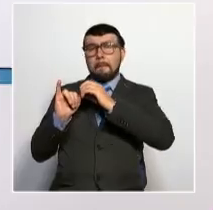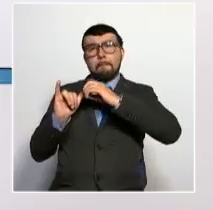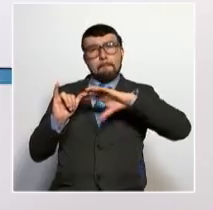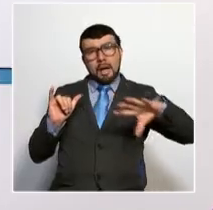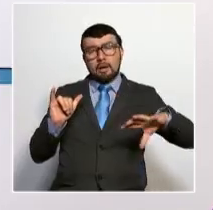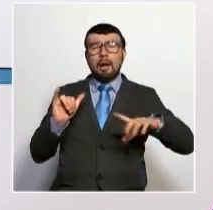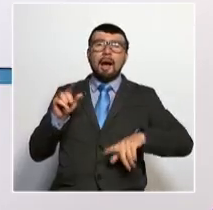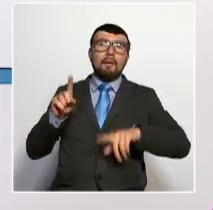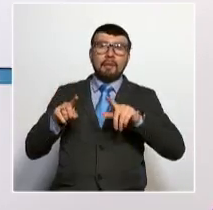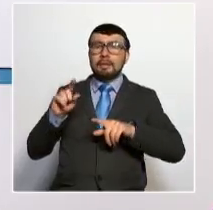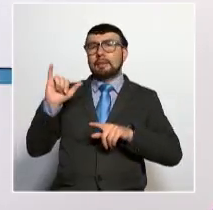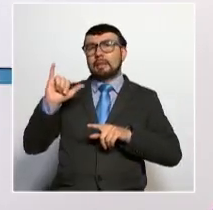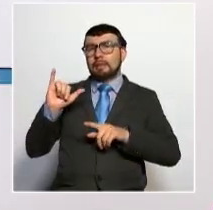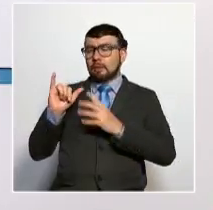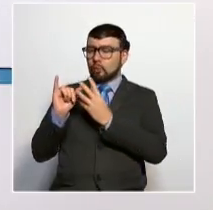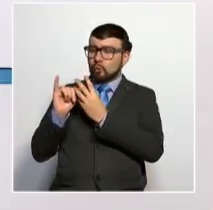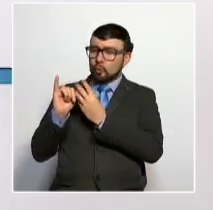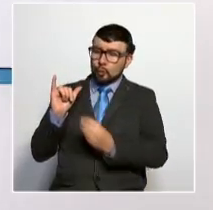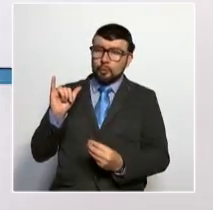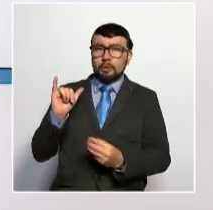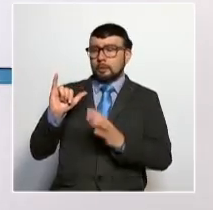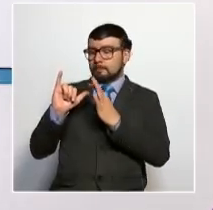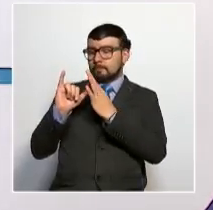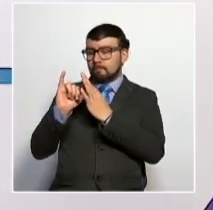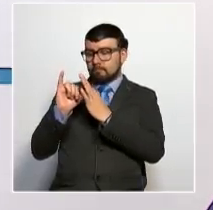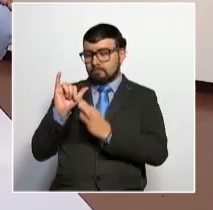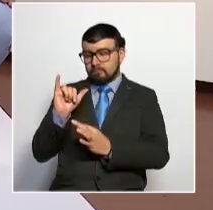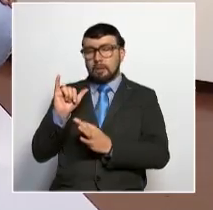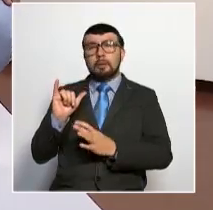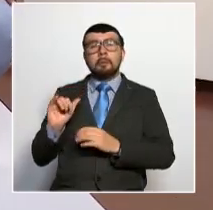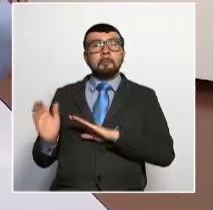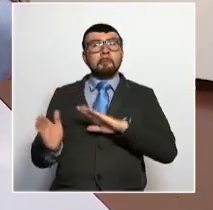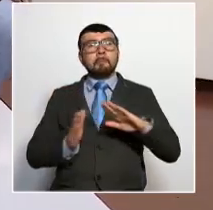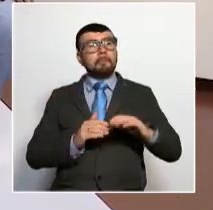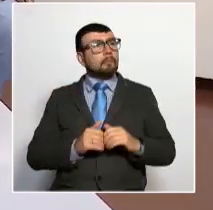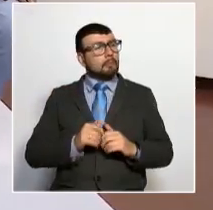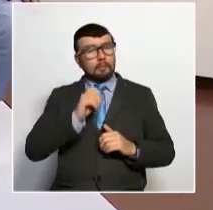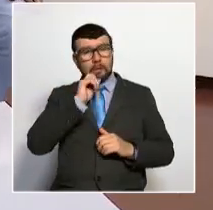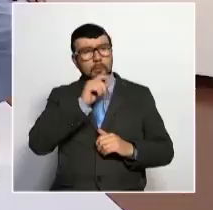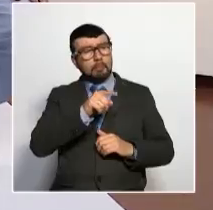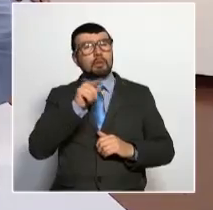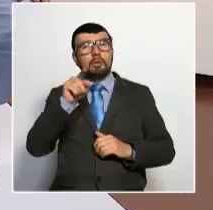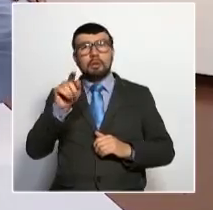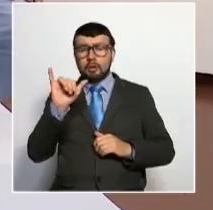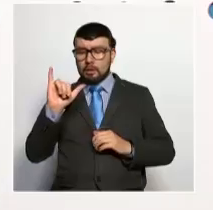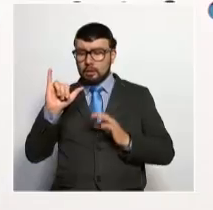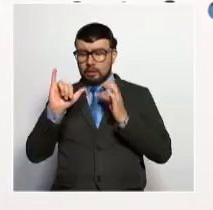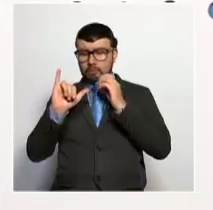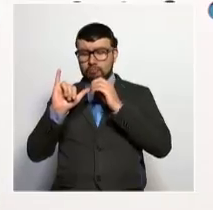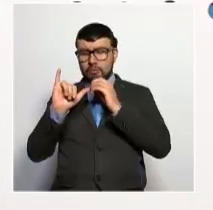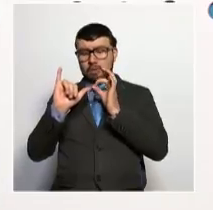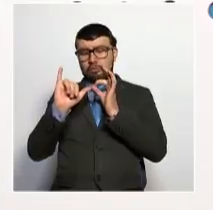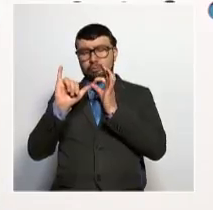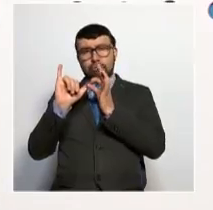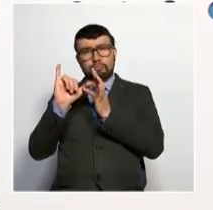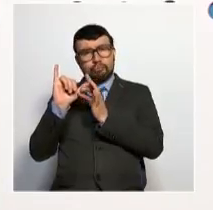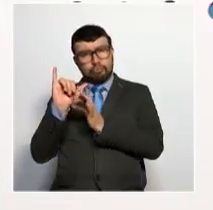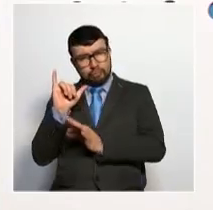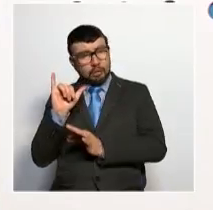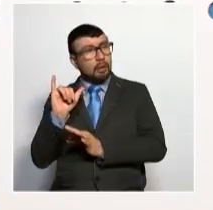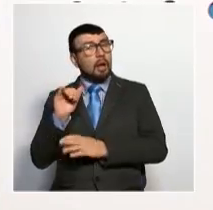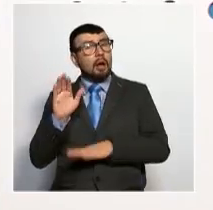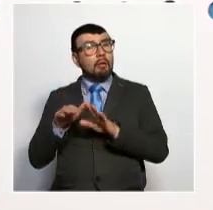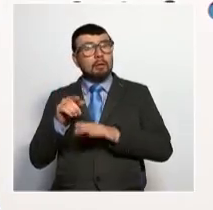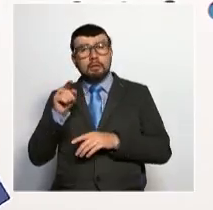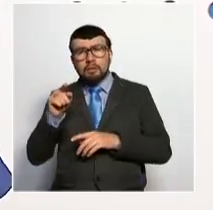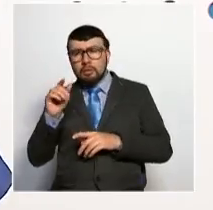veces requiere la extracción de la trompa. Doctora, una pregunta en cuanto a lo de la ovulación, que es muy frecuente encontrar nosotros en los